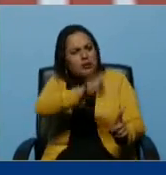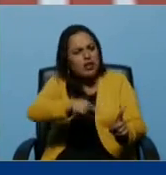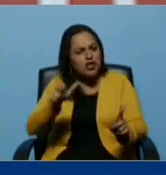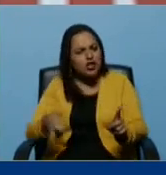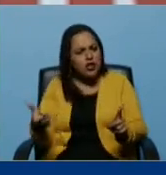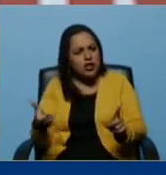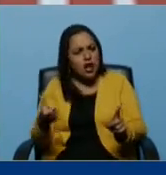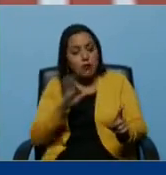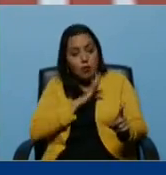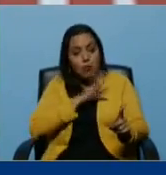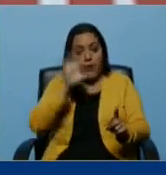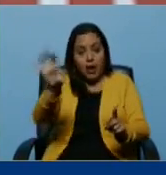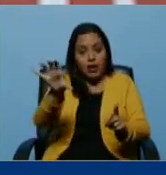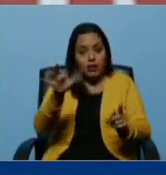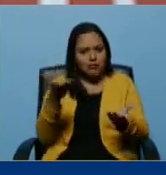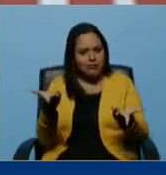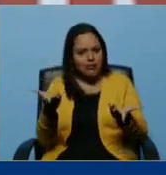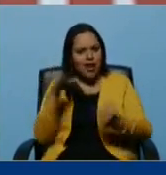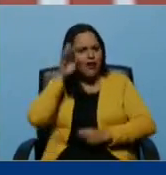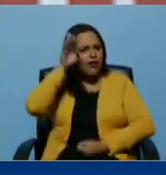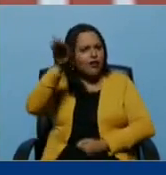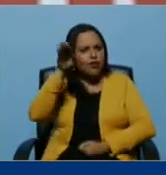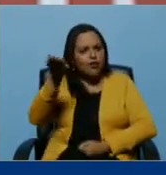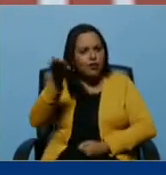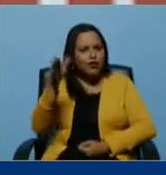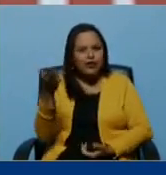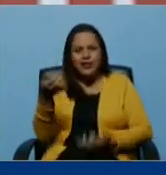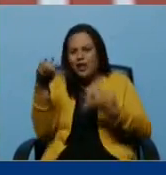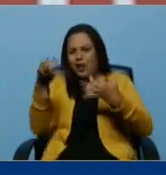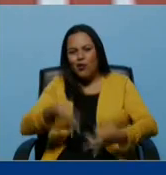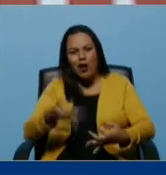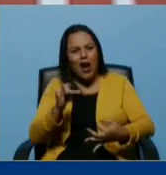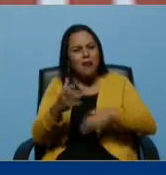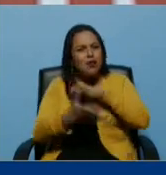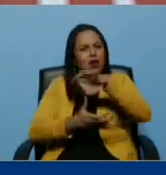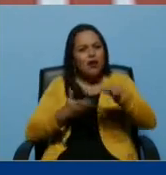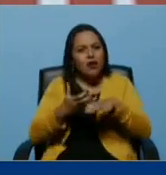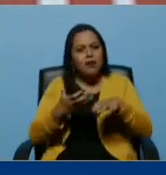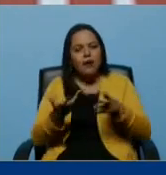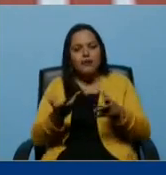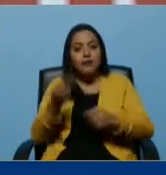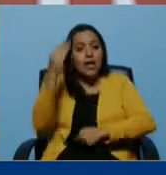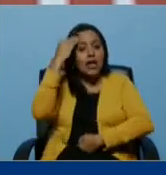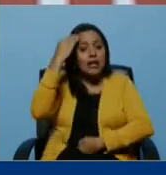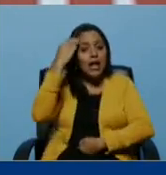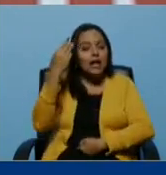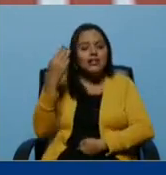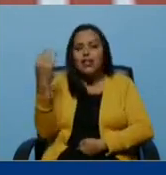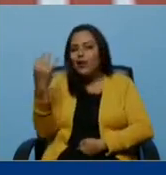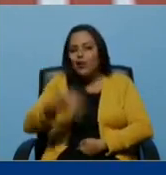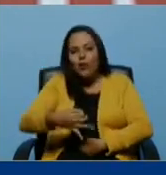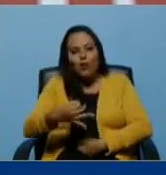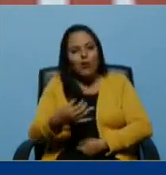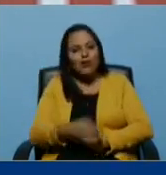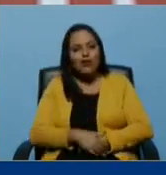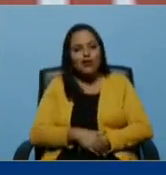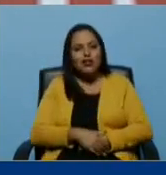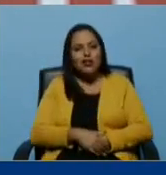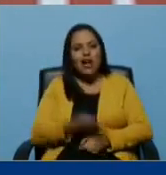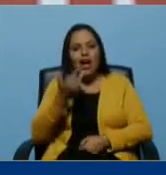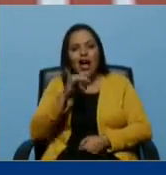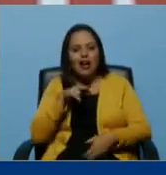propio país, pues el futuro va a ser, sin duda alguna, un problema de trastornos mental que va a ser seguramente